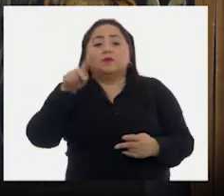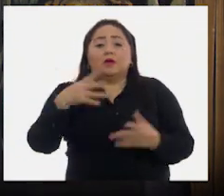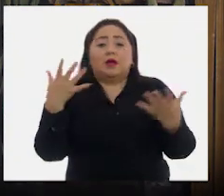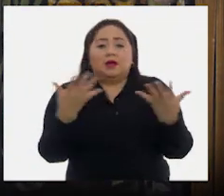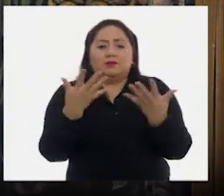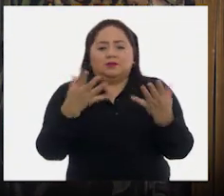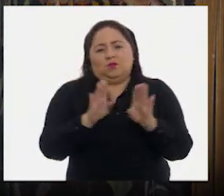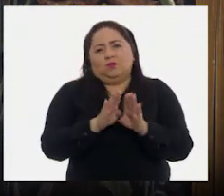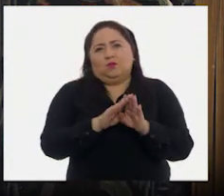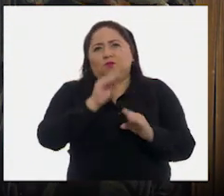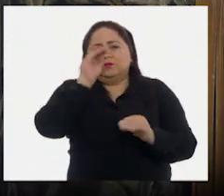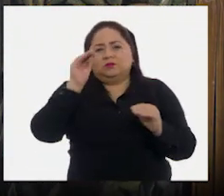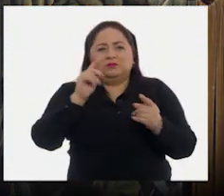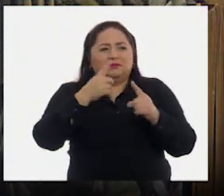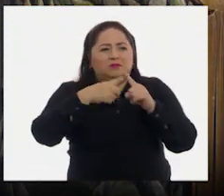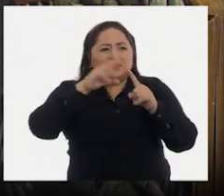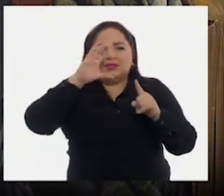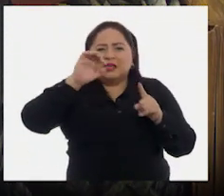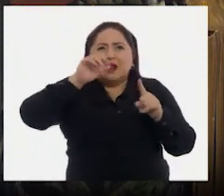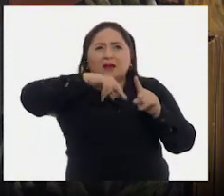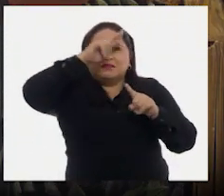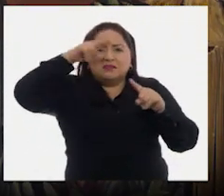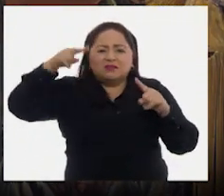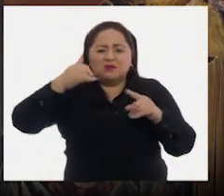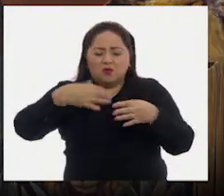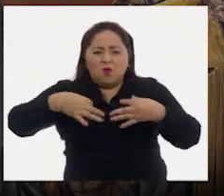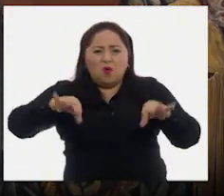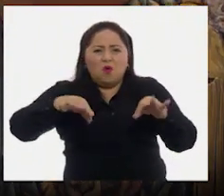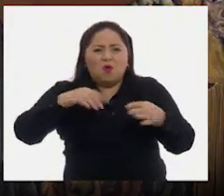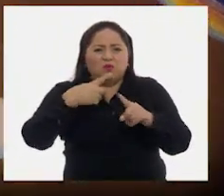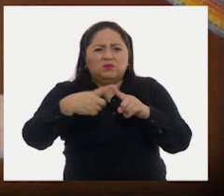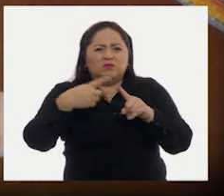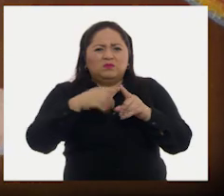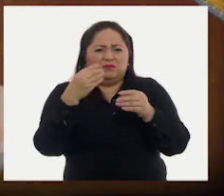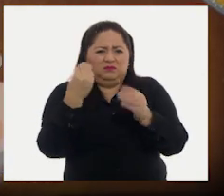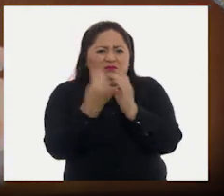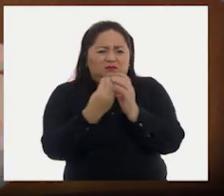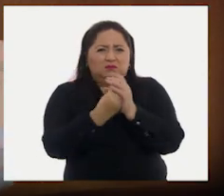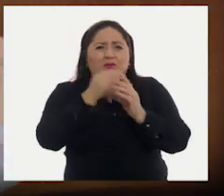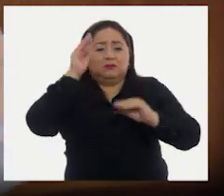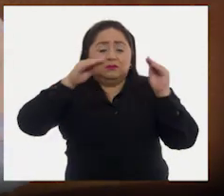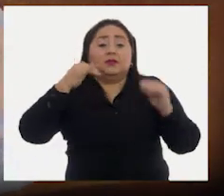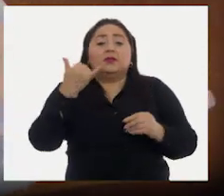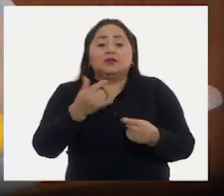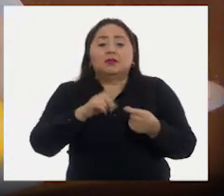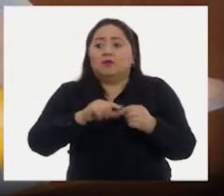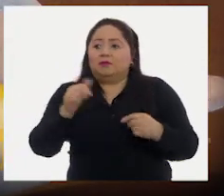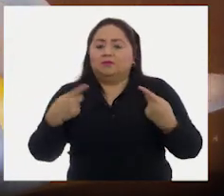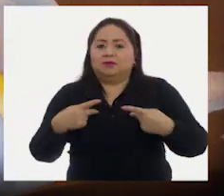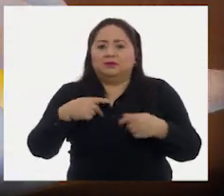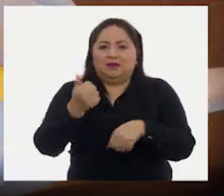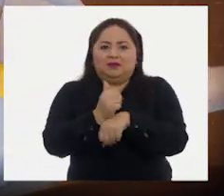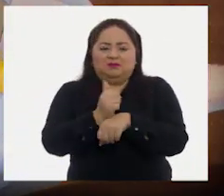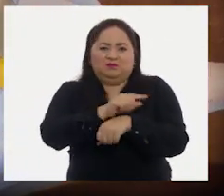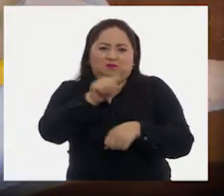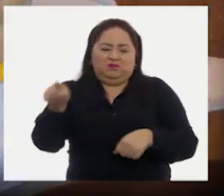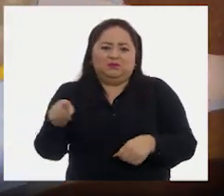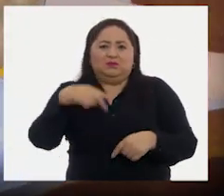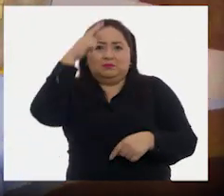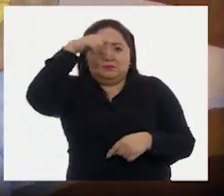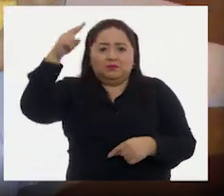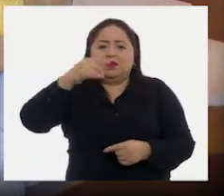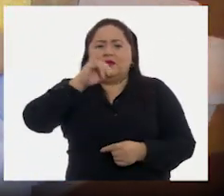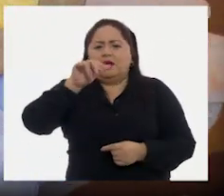a la encáustica con cera, pigmentos y hoja de oro. Asistido por los pintores Jean Charlot,